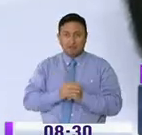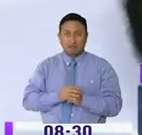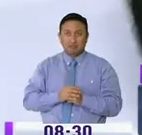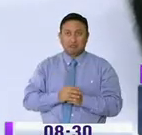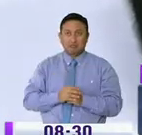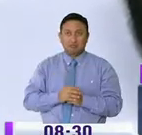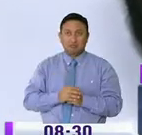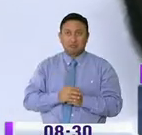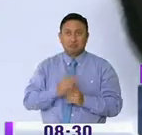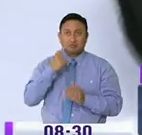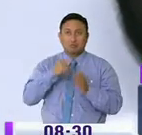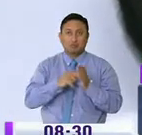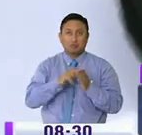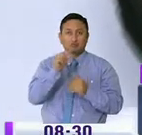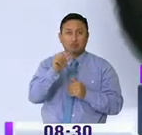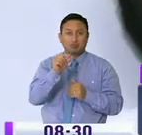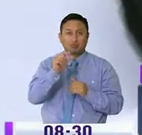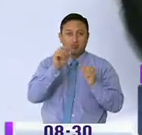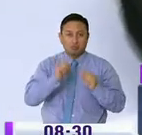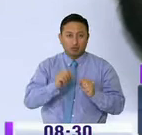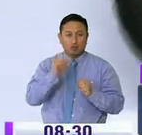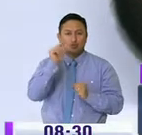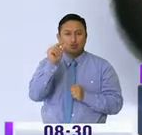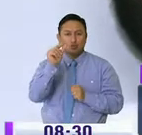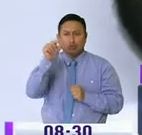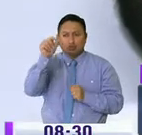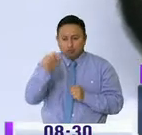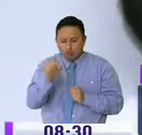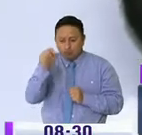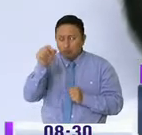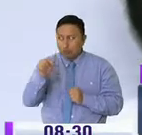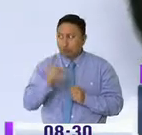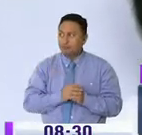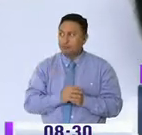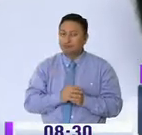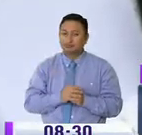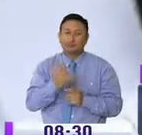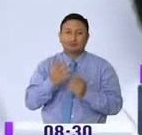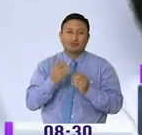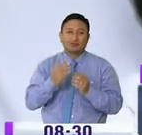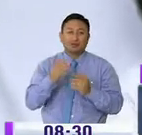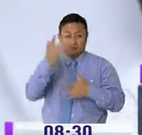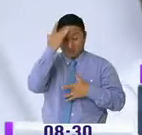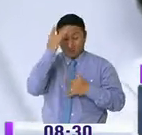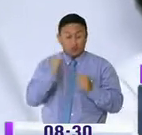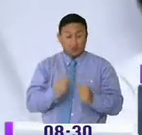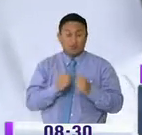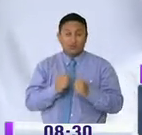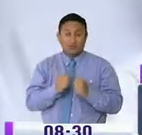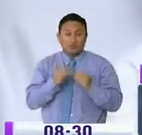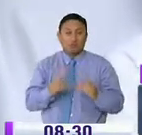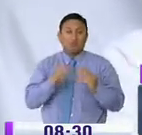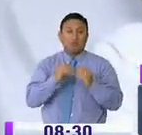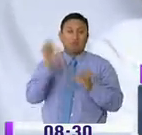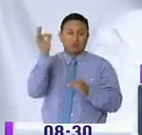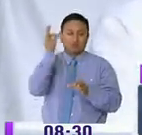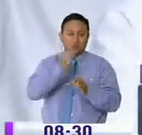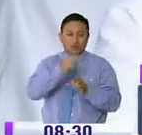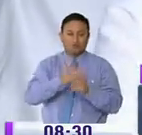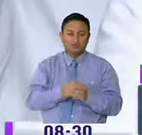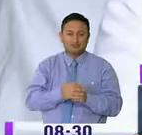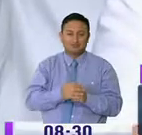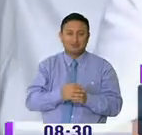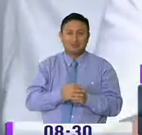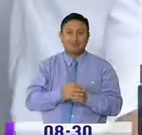la enfermedad poca, puede utilizar pocas agujas. Si tiene algunas más enfermedades, le ponemos más agujas. Muchísimas